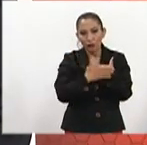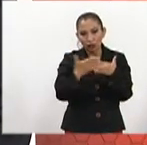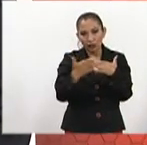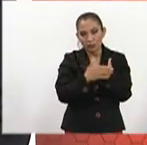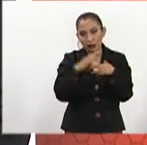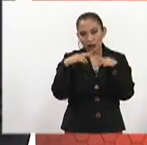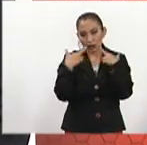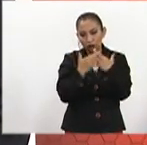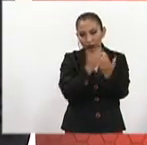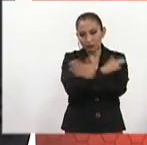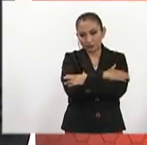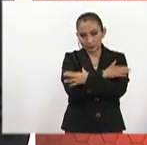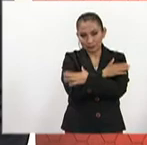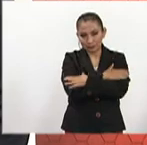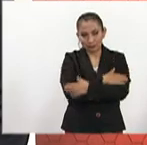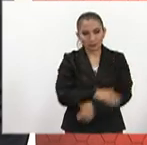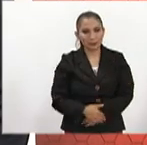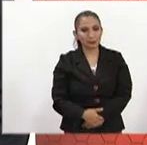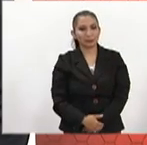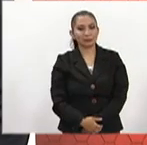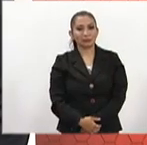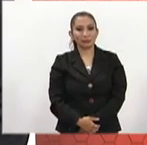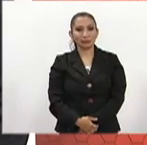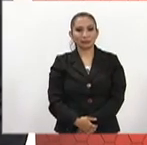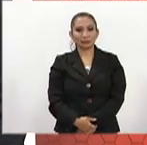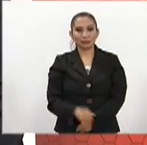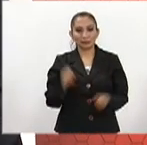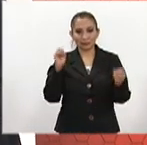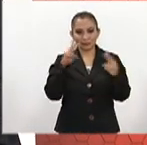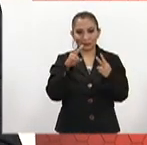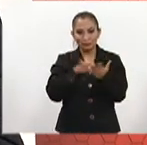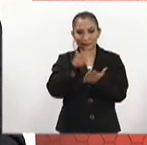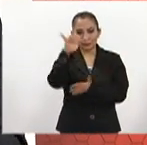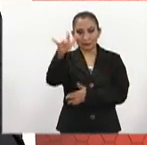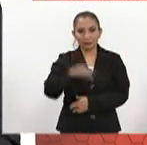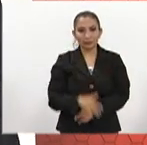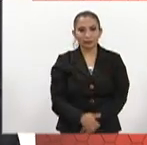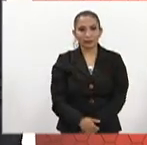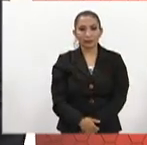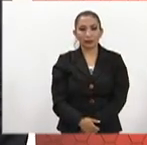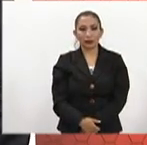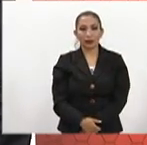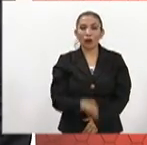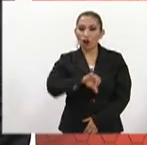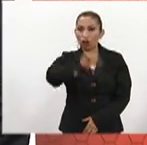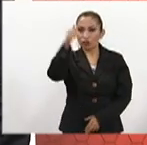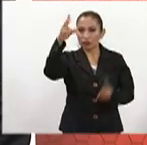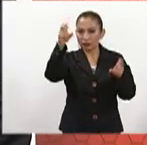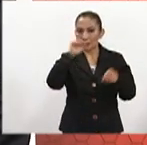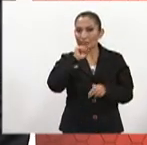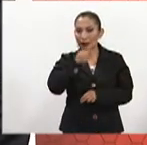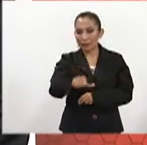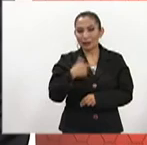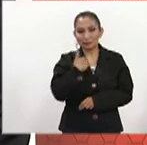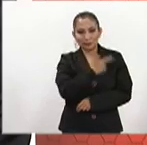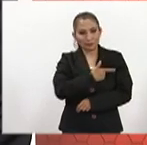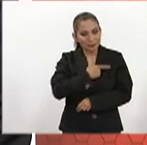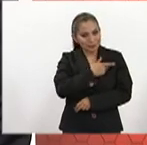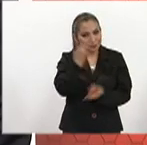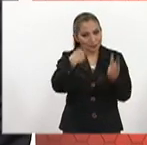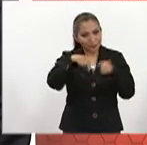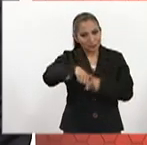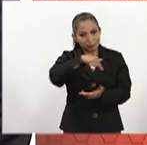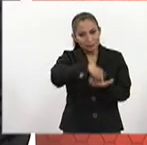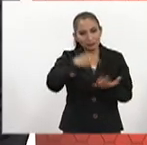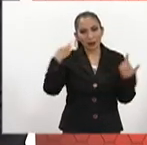conversando al respecto. Un fuerte abrazo. Hasta luego. Gracias. Y bueno, nos vamos a otros temas. También nos complace mucho que esté en